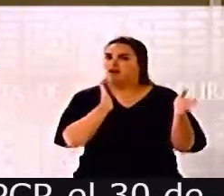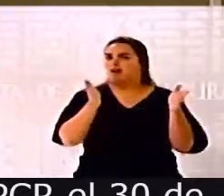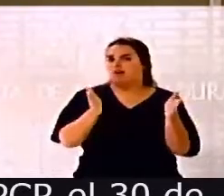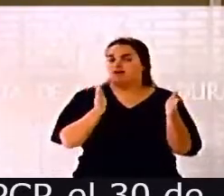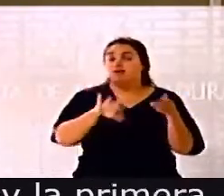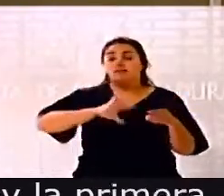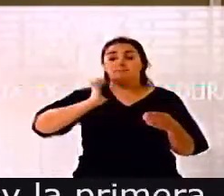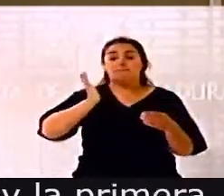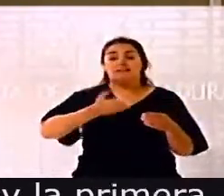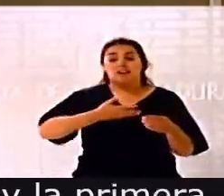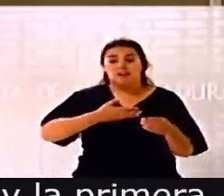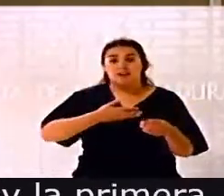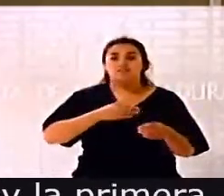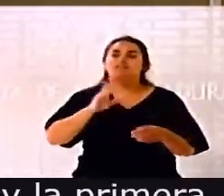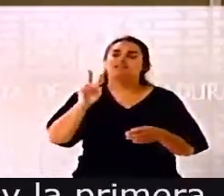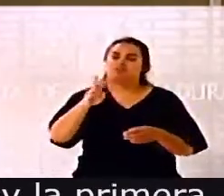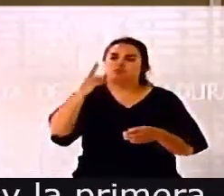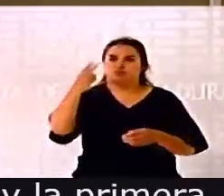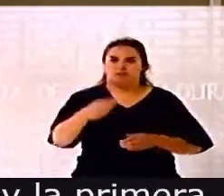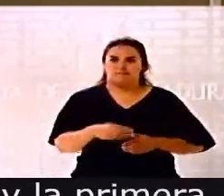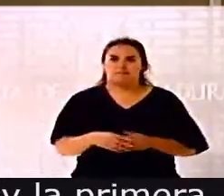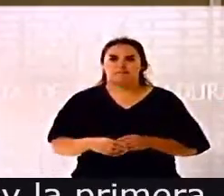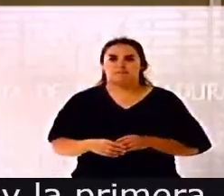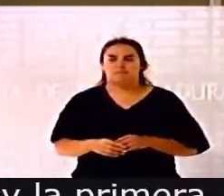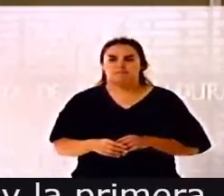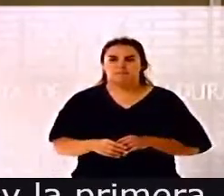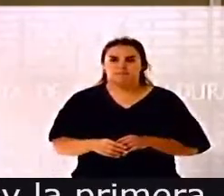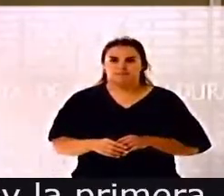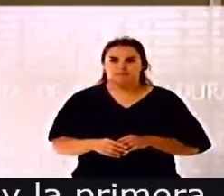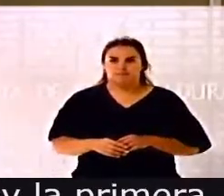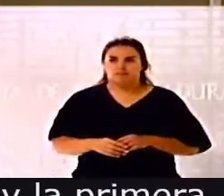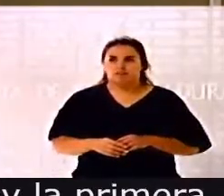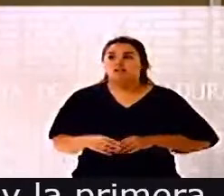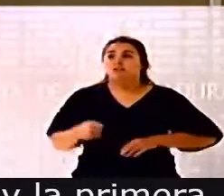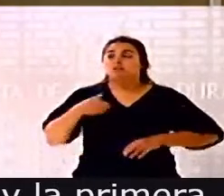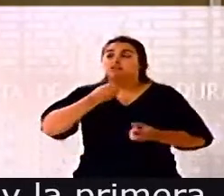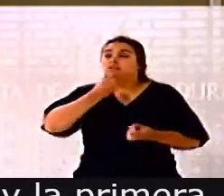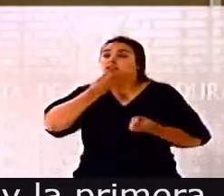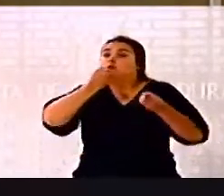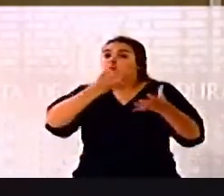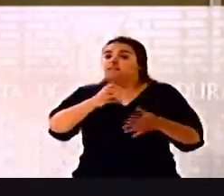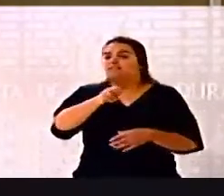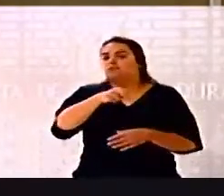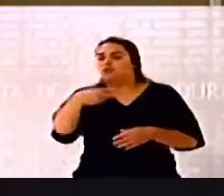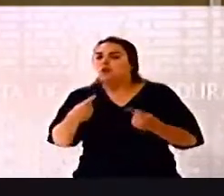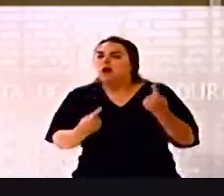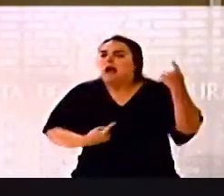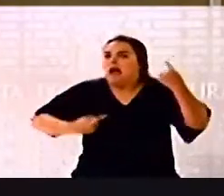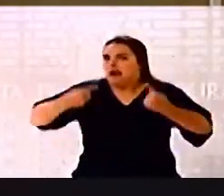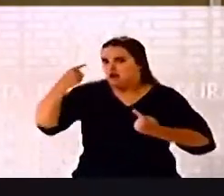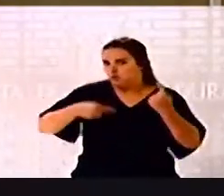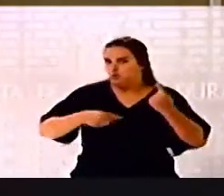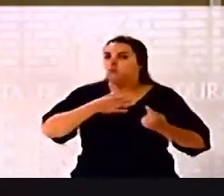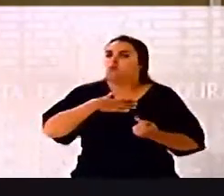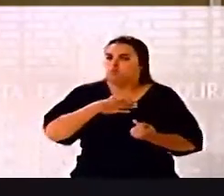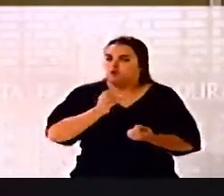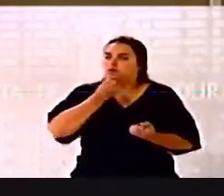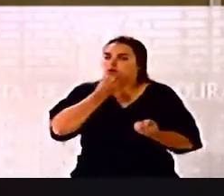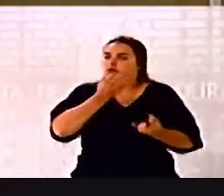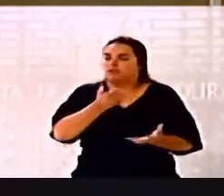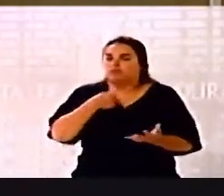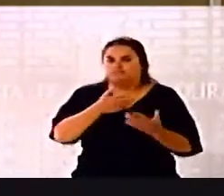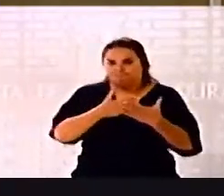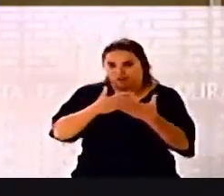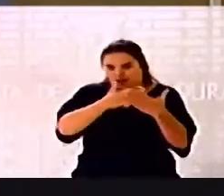y mañana se realizará la segunda tanda. Les puedo avanzar algunos resultados de este estudio que estamos